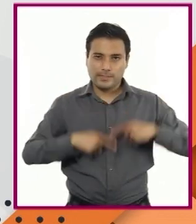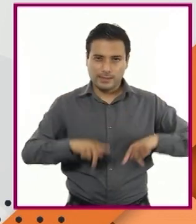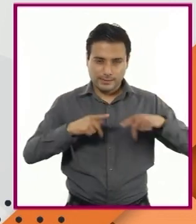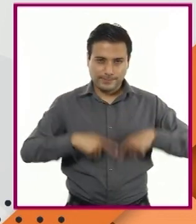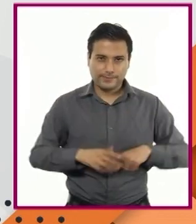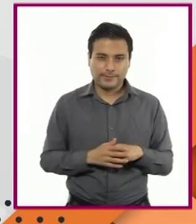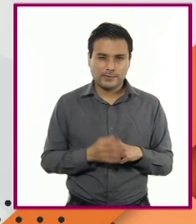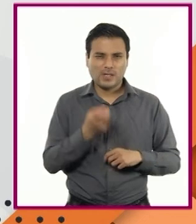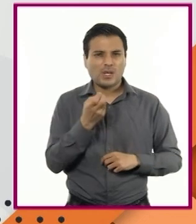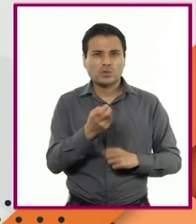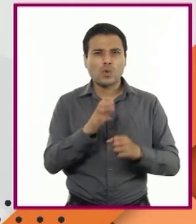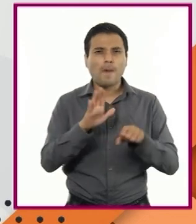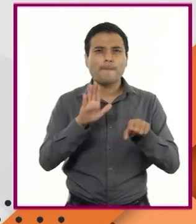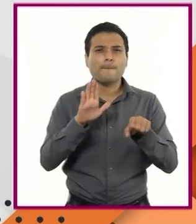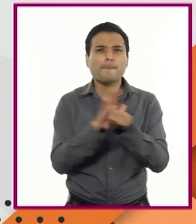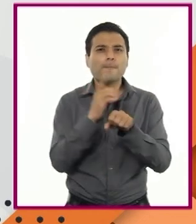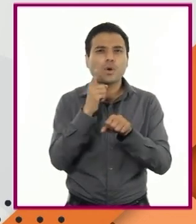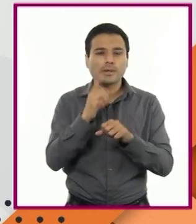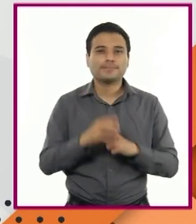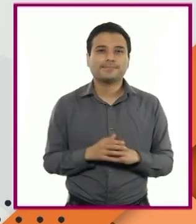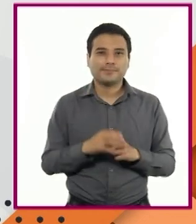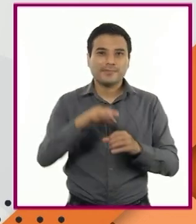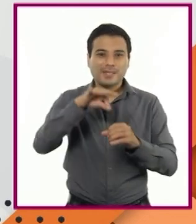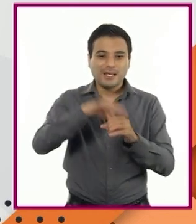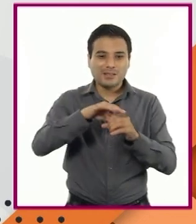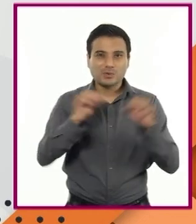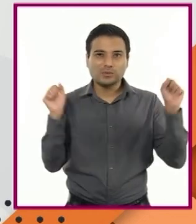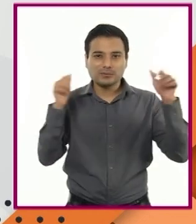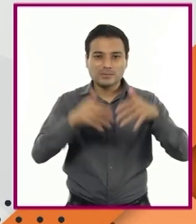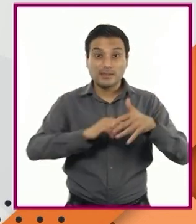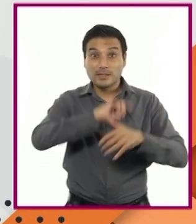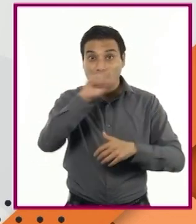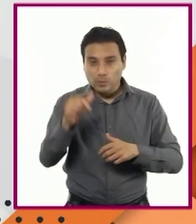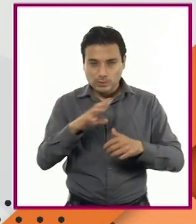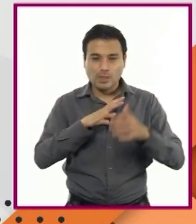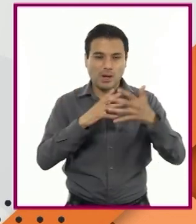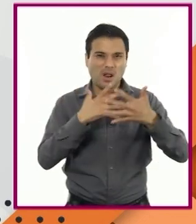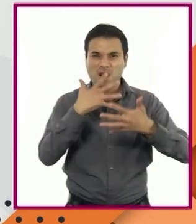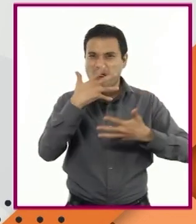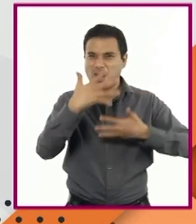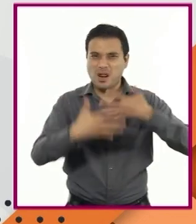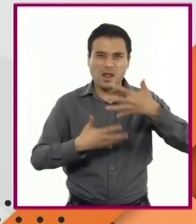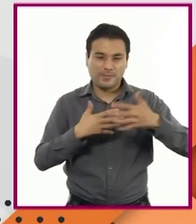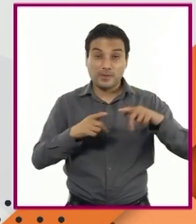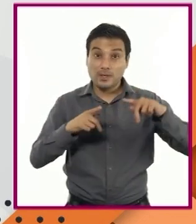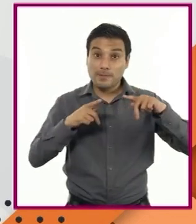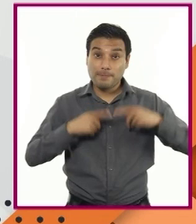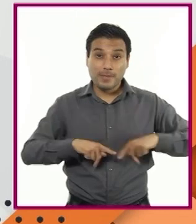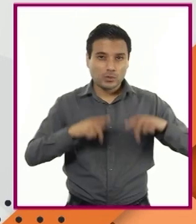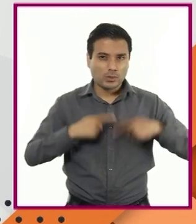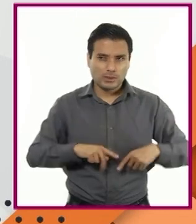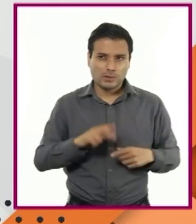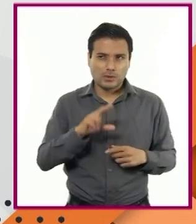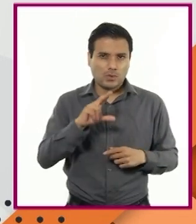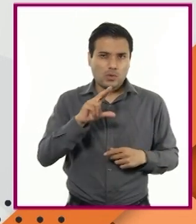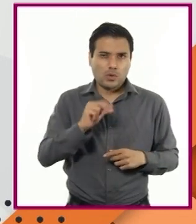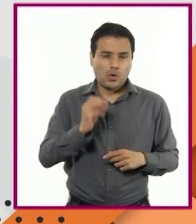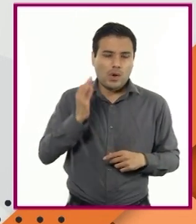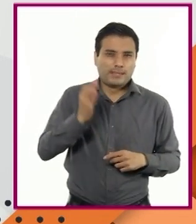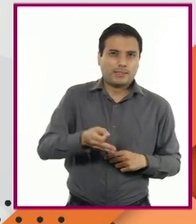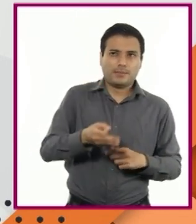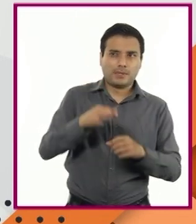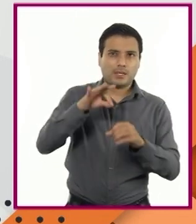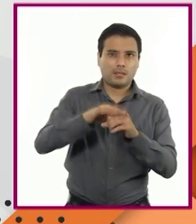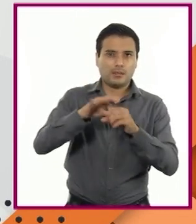contexto de la violencia postelectoral en contra de la población civil, la cual estaba inconforme por los